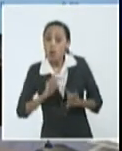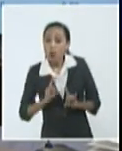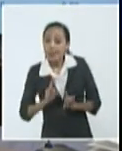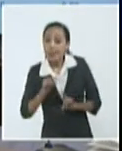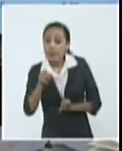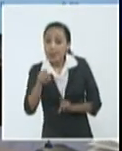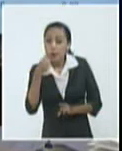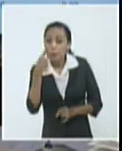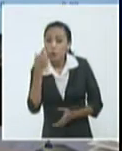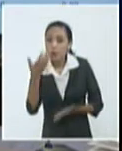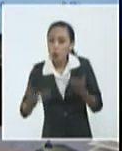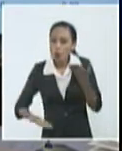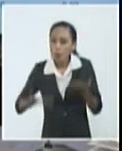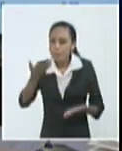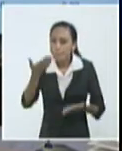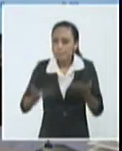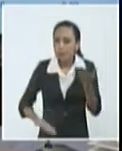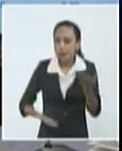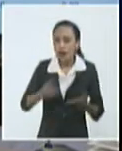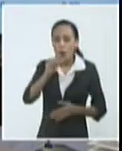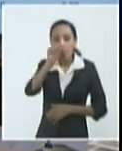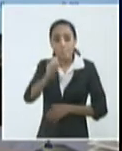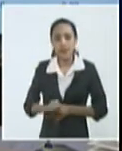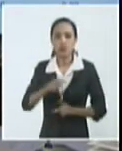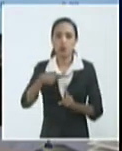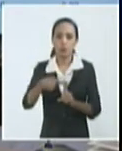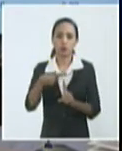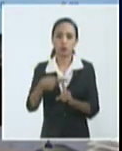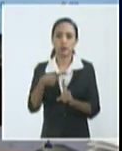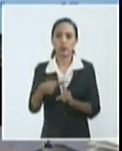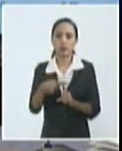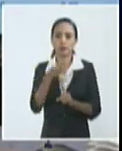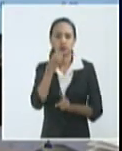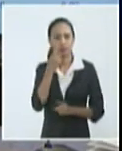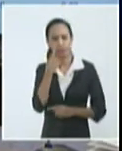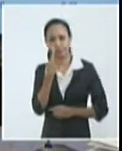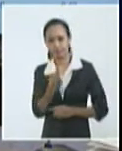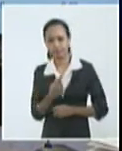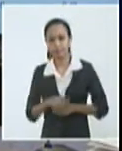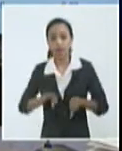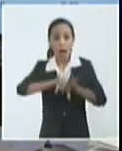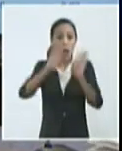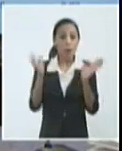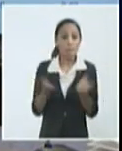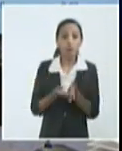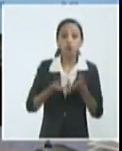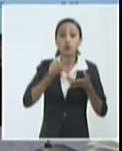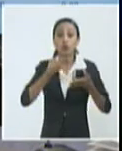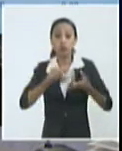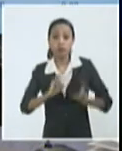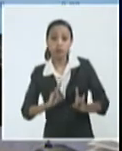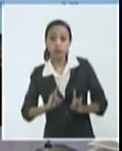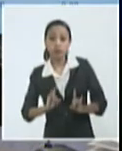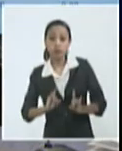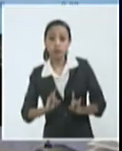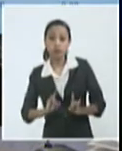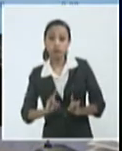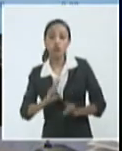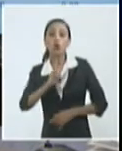relación con los casos positivos que hemos tenido. En el mundo la letalidad se comporta al